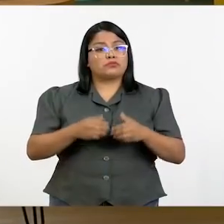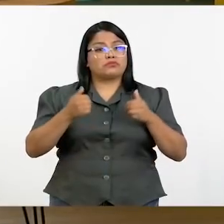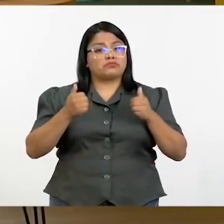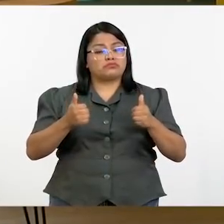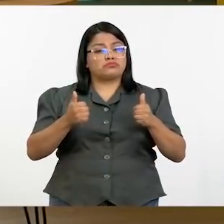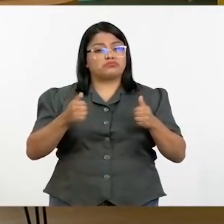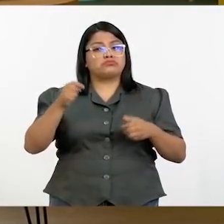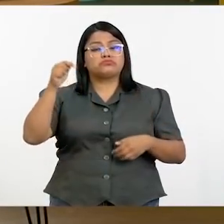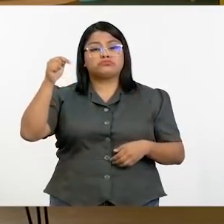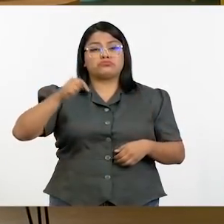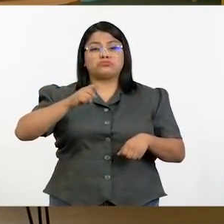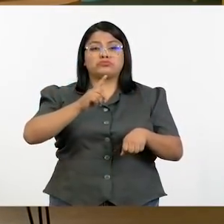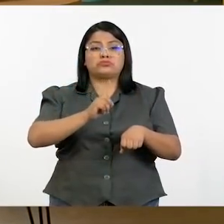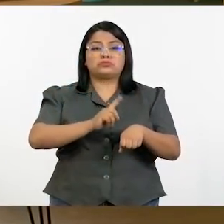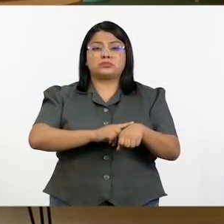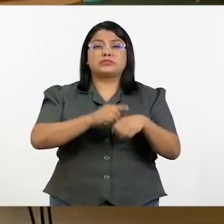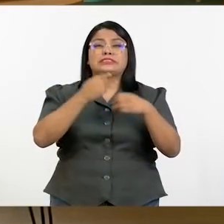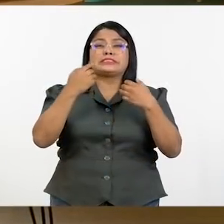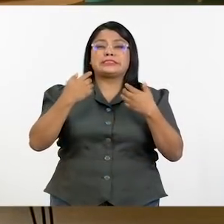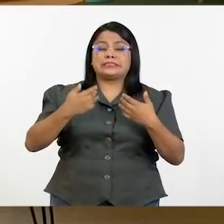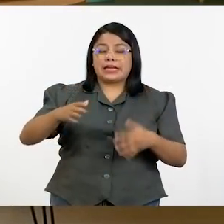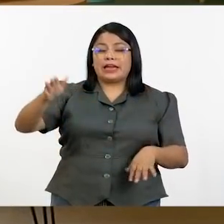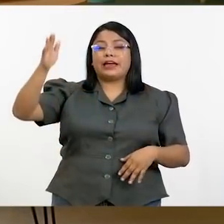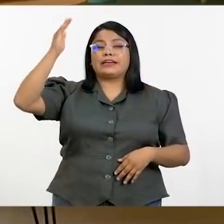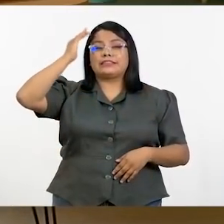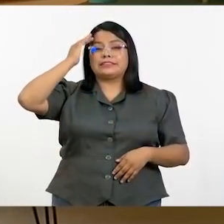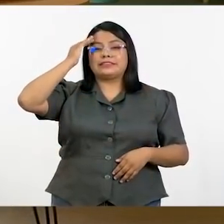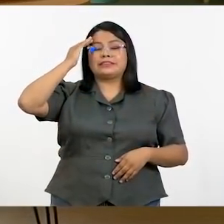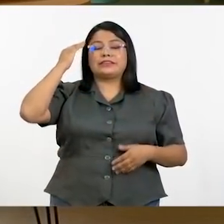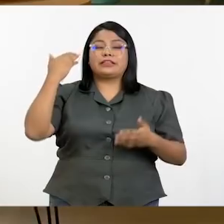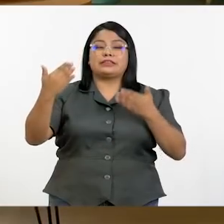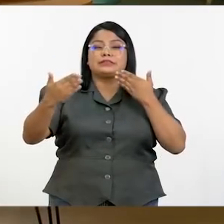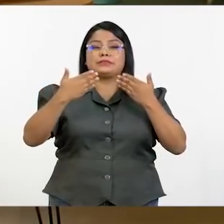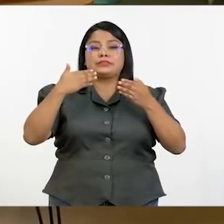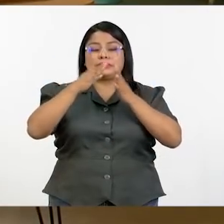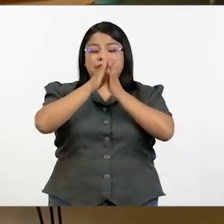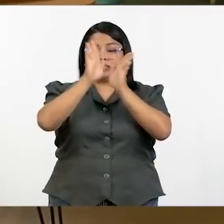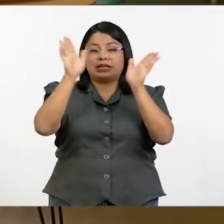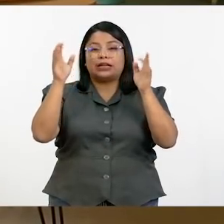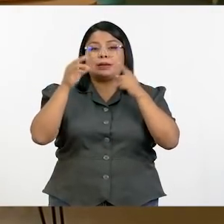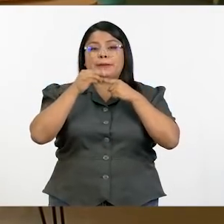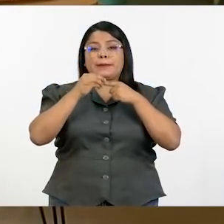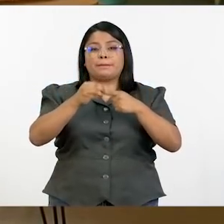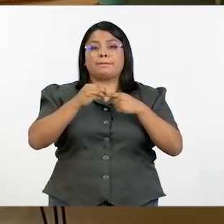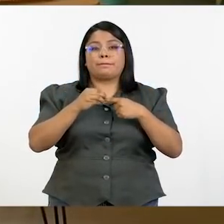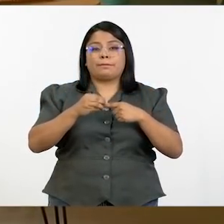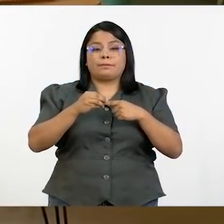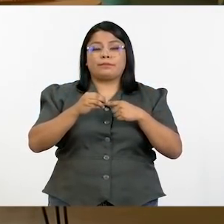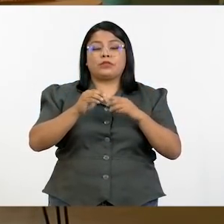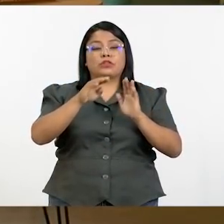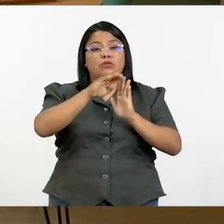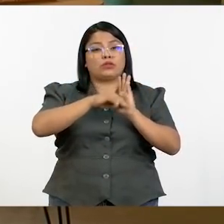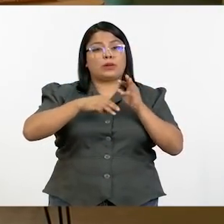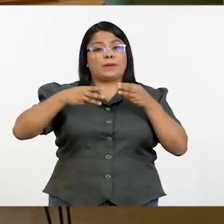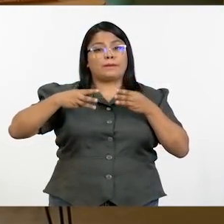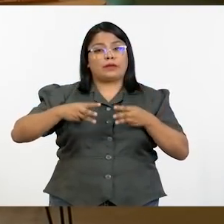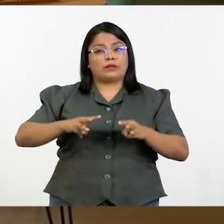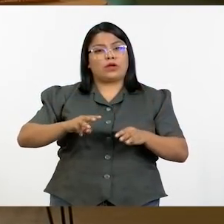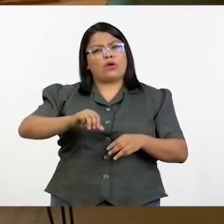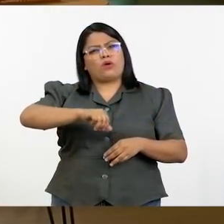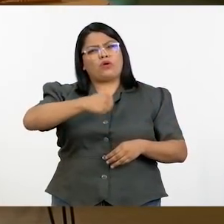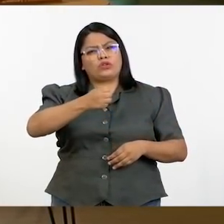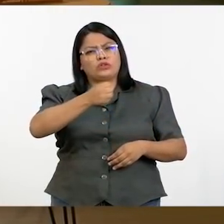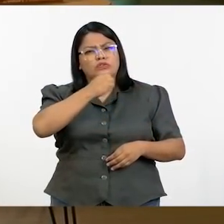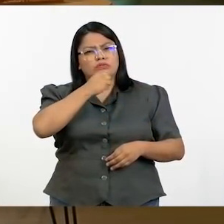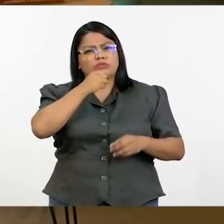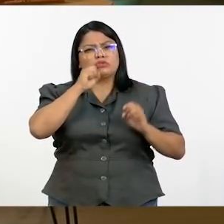Y bueno, hasta este momento ya hemos conocido las orientaciones generales y específicas de una guía metodológica. ¿Qué